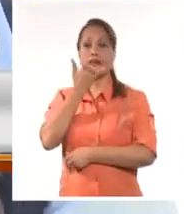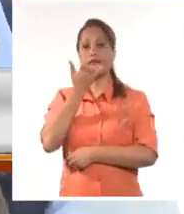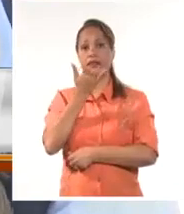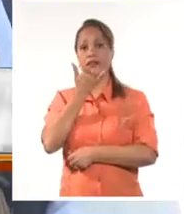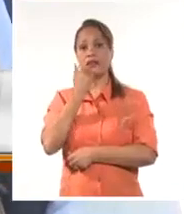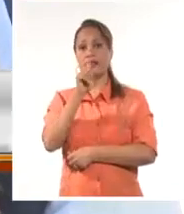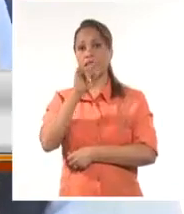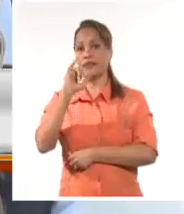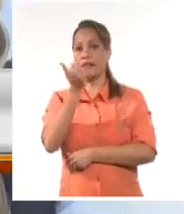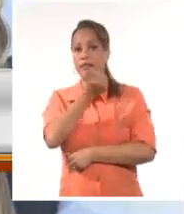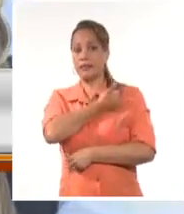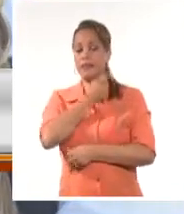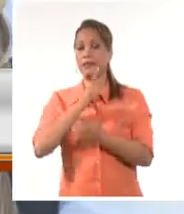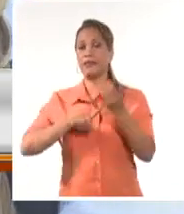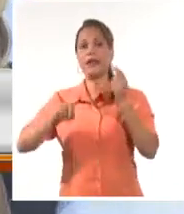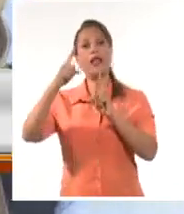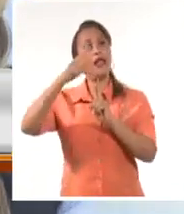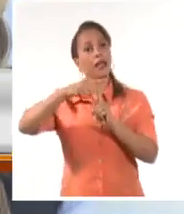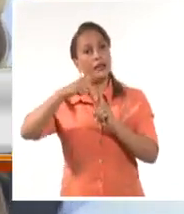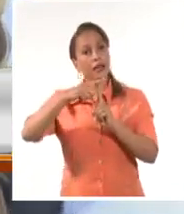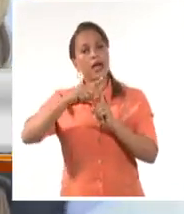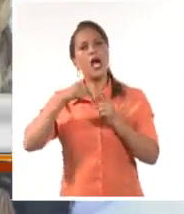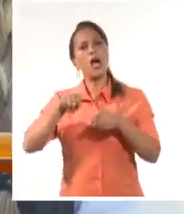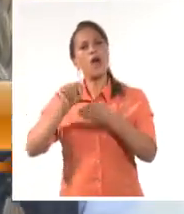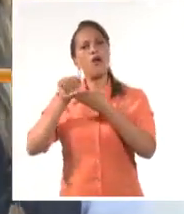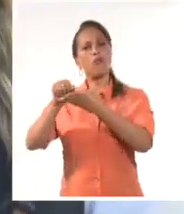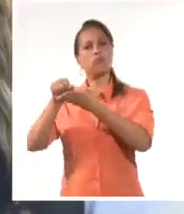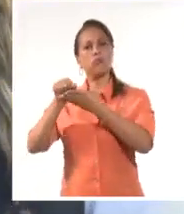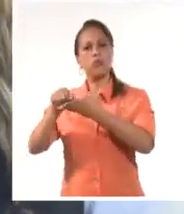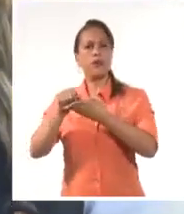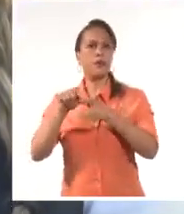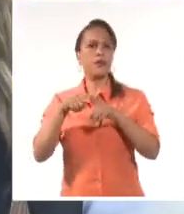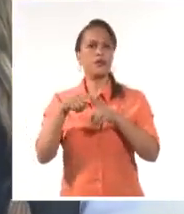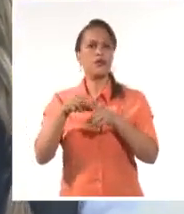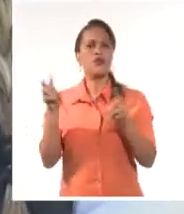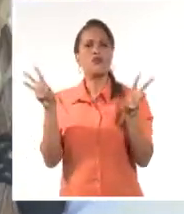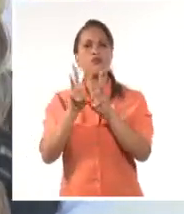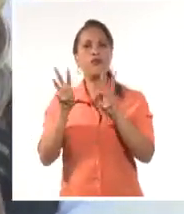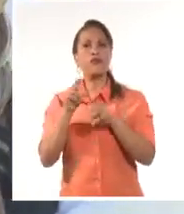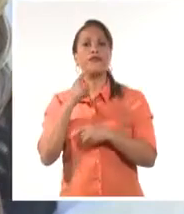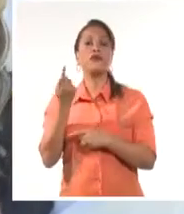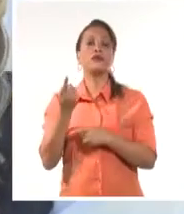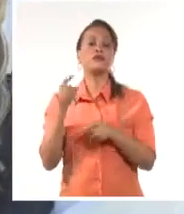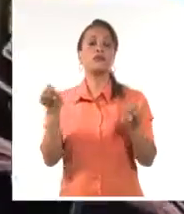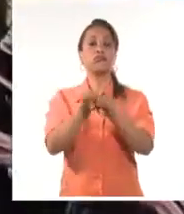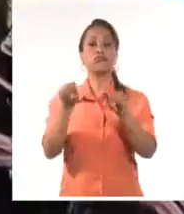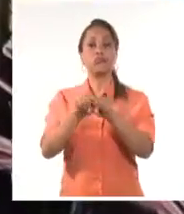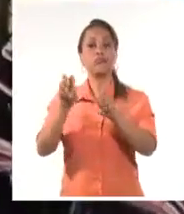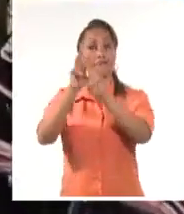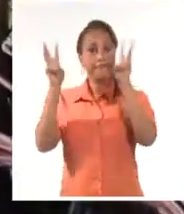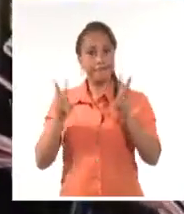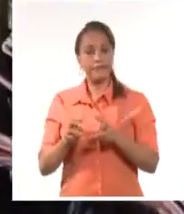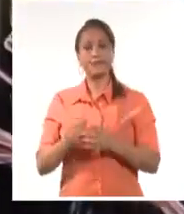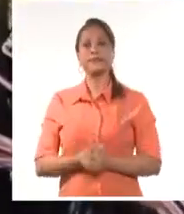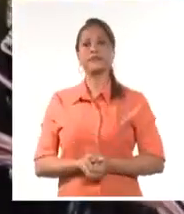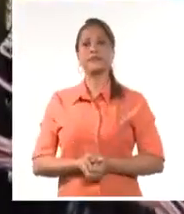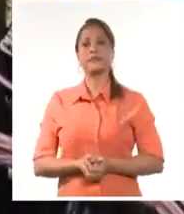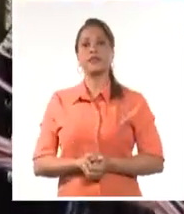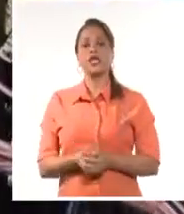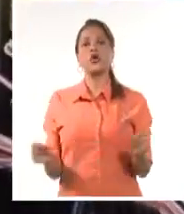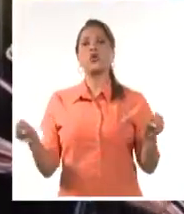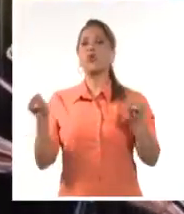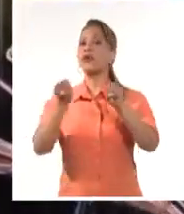de diciembre aquí en Las Tunas. Los servicios de wifi público, conexión a internet a través de la wifi público, la